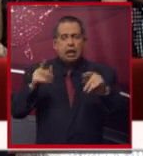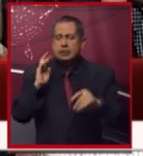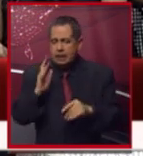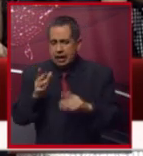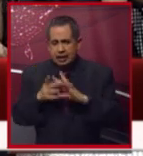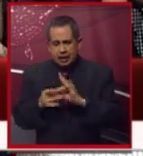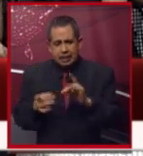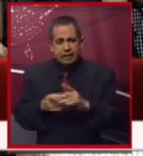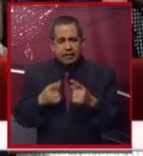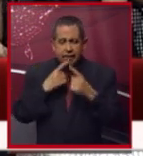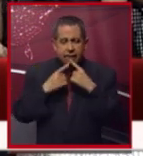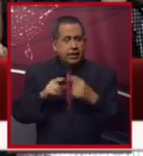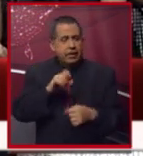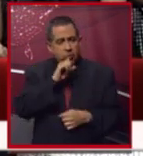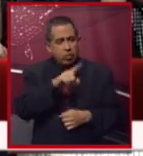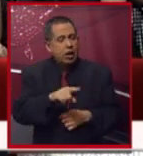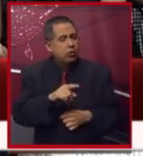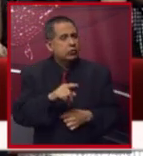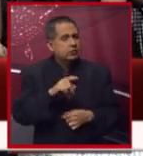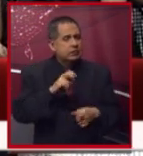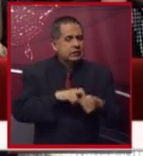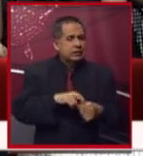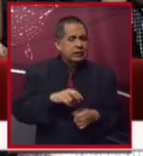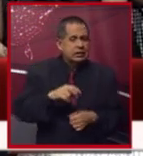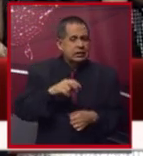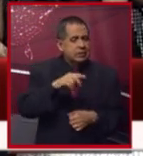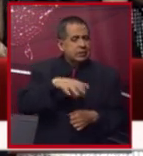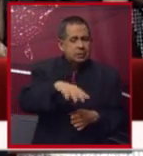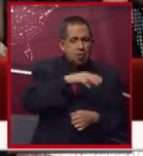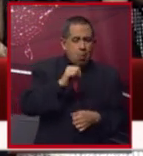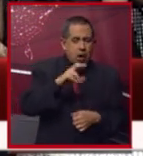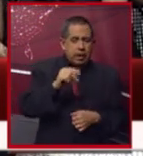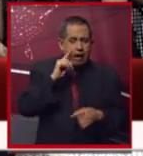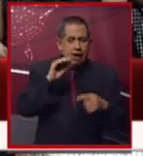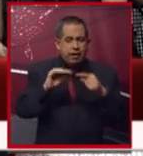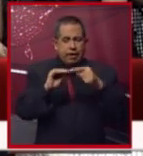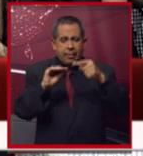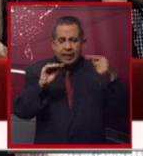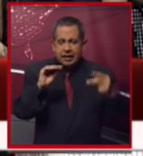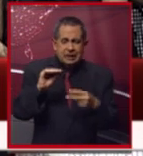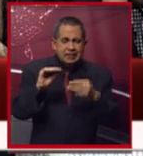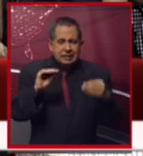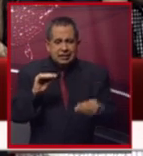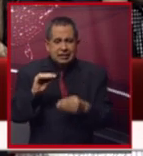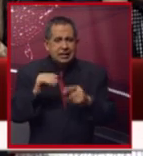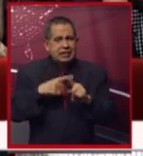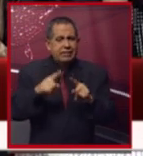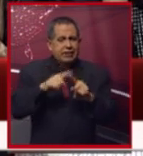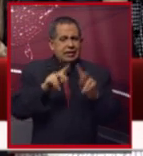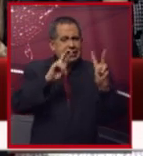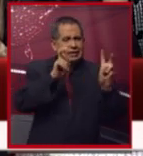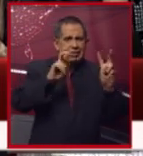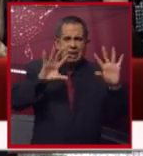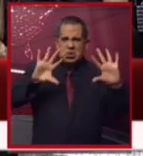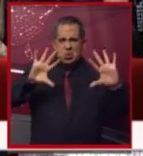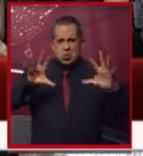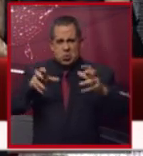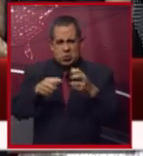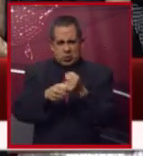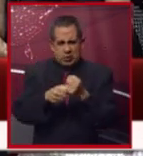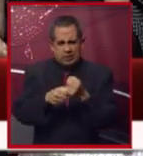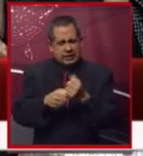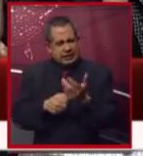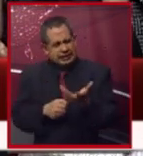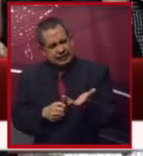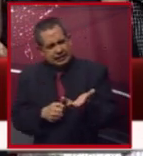de diputadas de Jalisco de Morena. Están metiendo una serie de temas varios. ¿Qué está pasando pues?